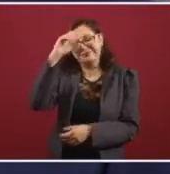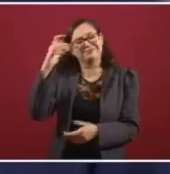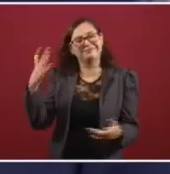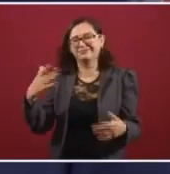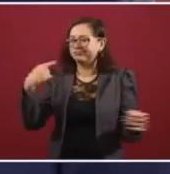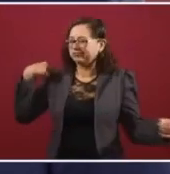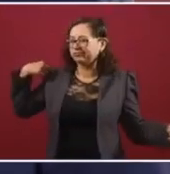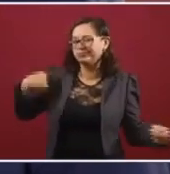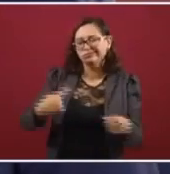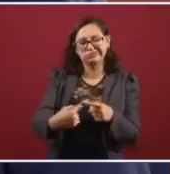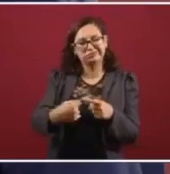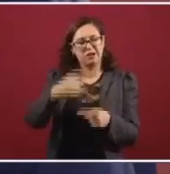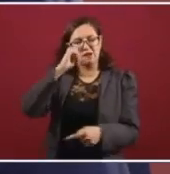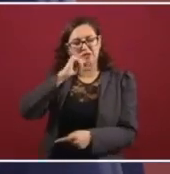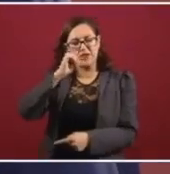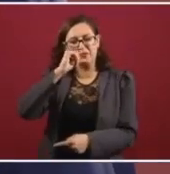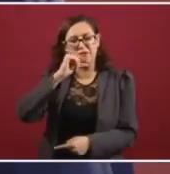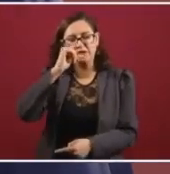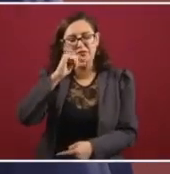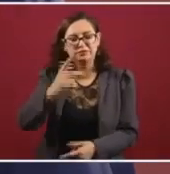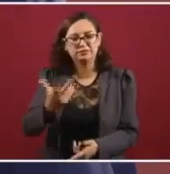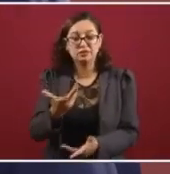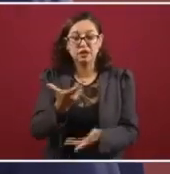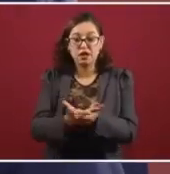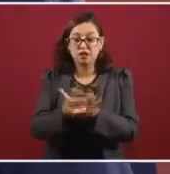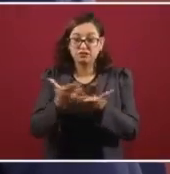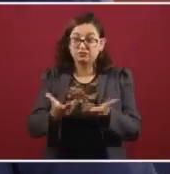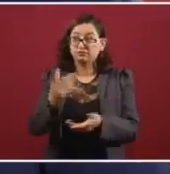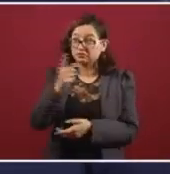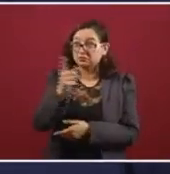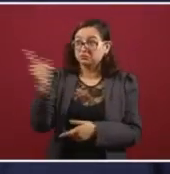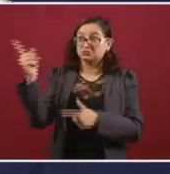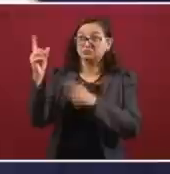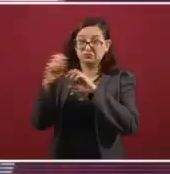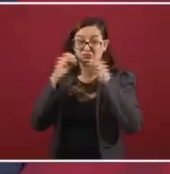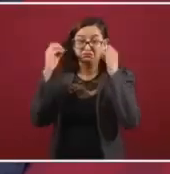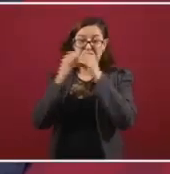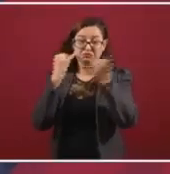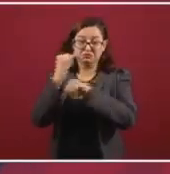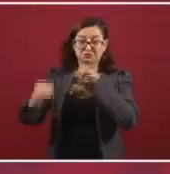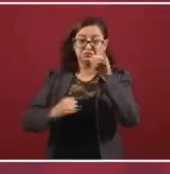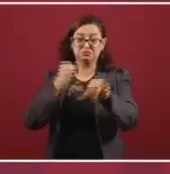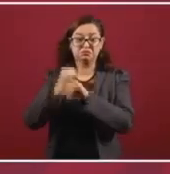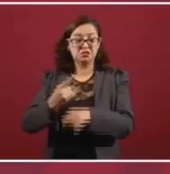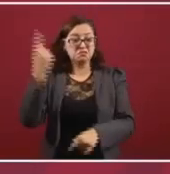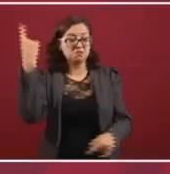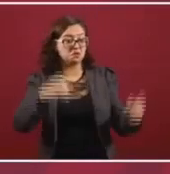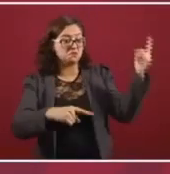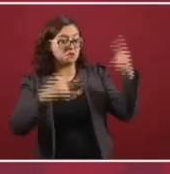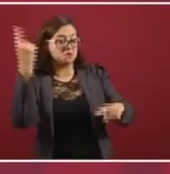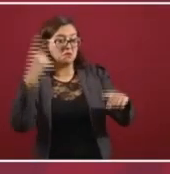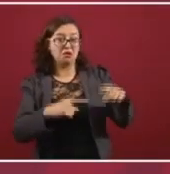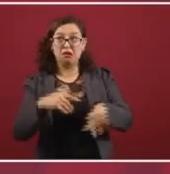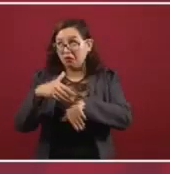ellos ya no van a decidir sobre la agenda de